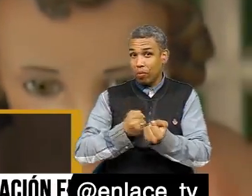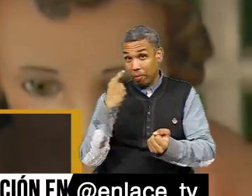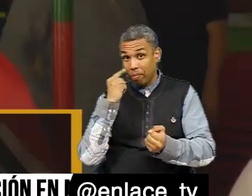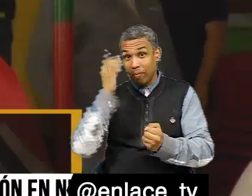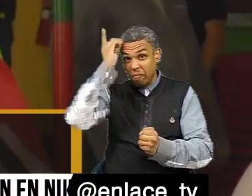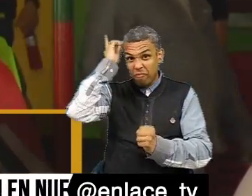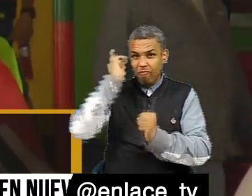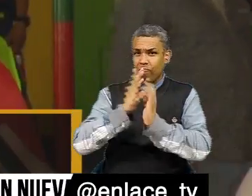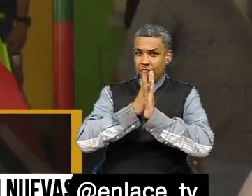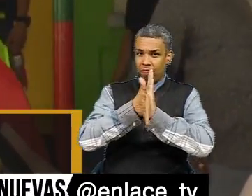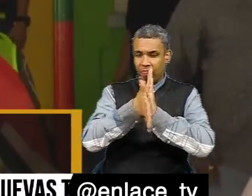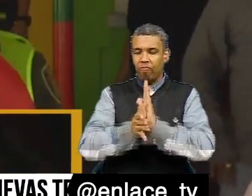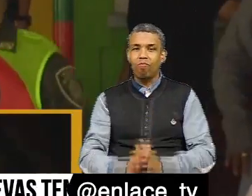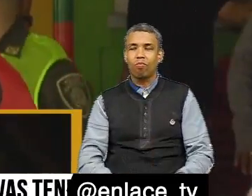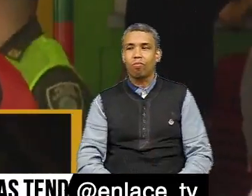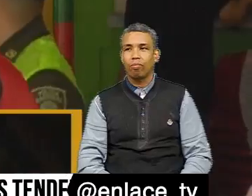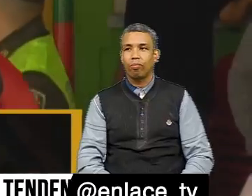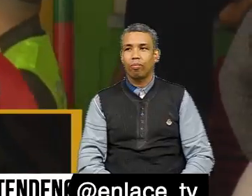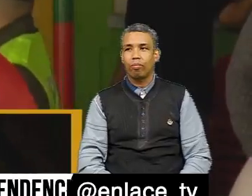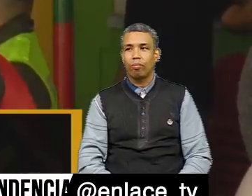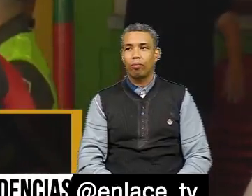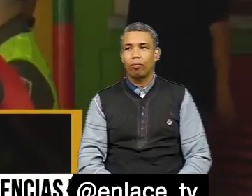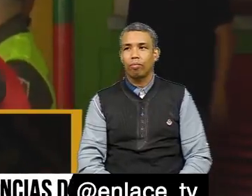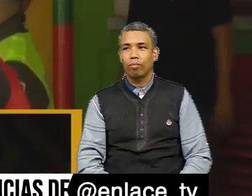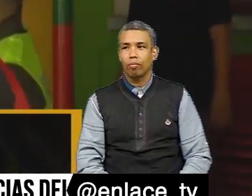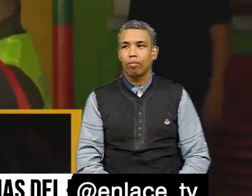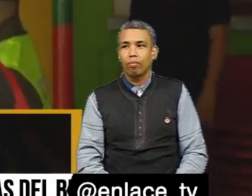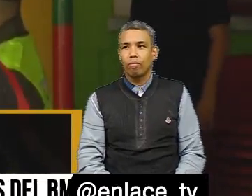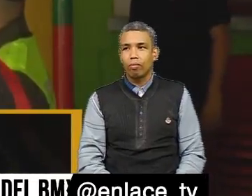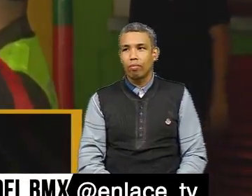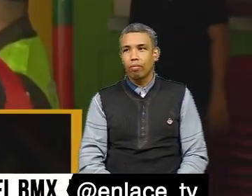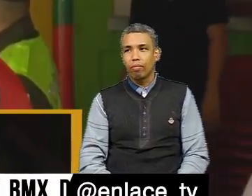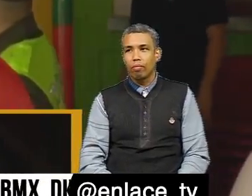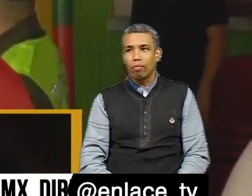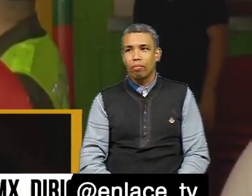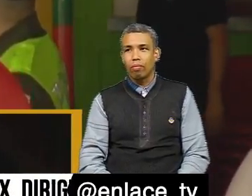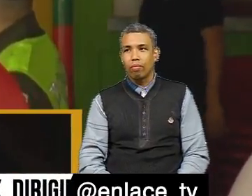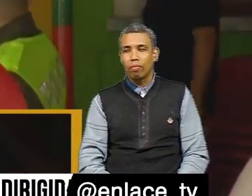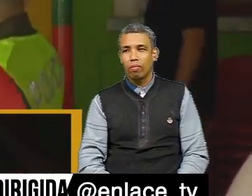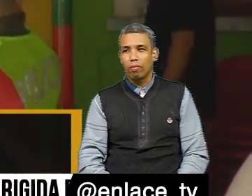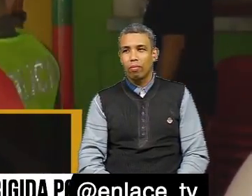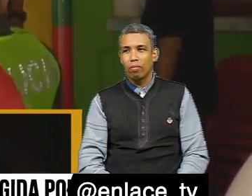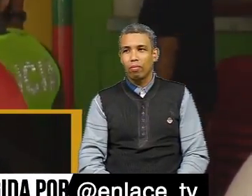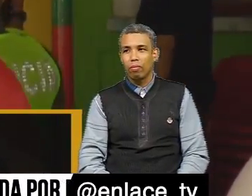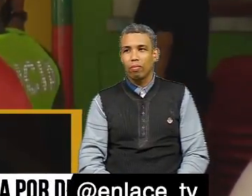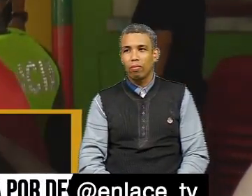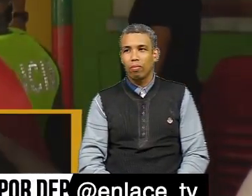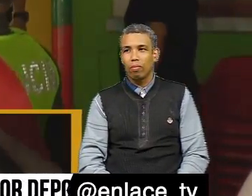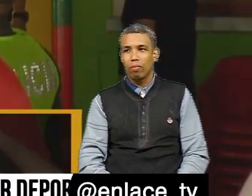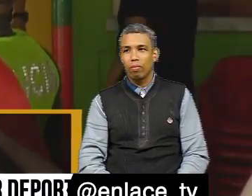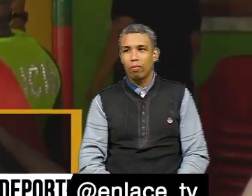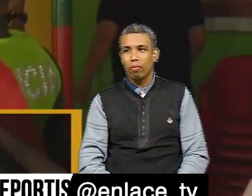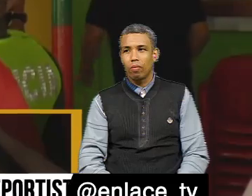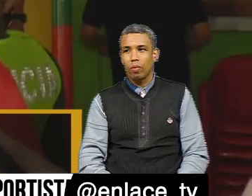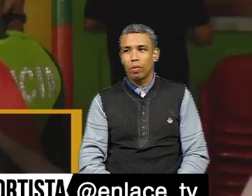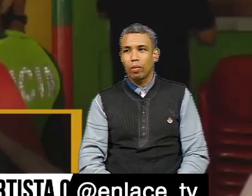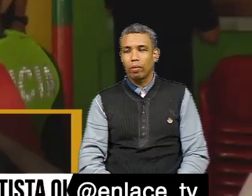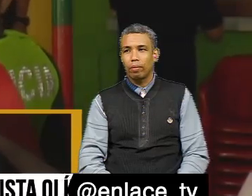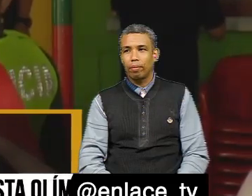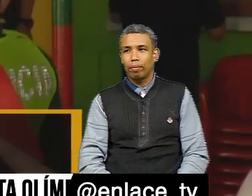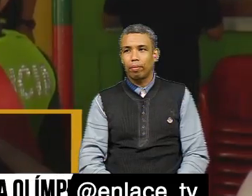oportunidad, siguiendo nuestro precepto de que esta fiesta se realice precisamente de la mano con